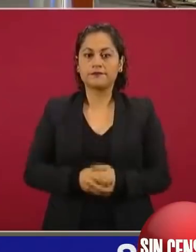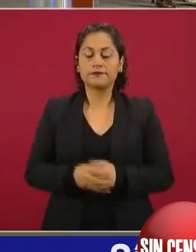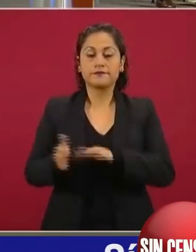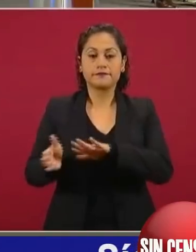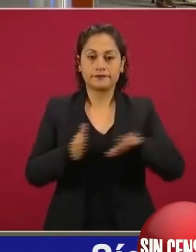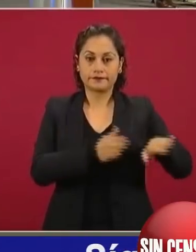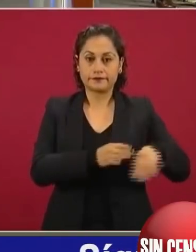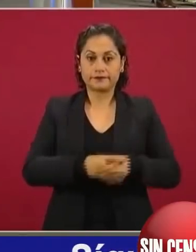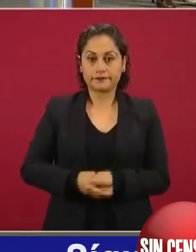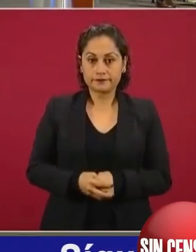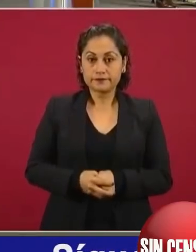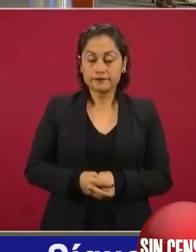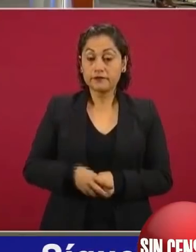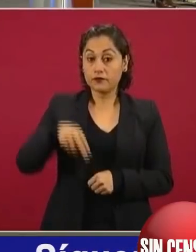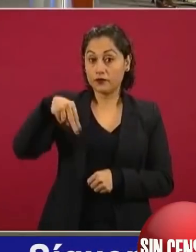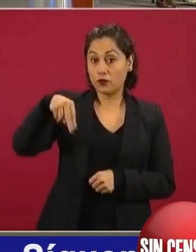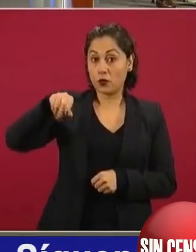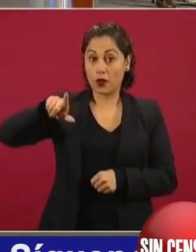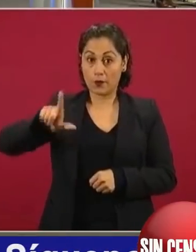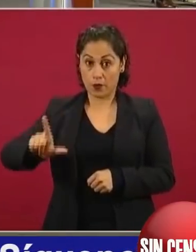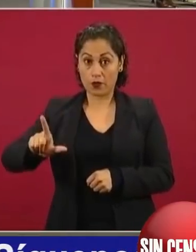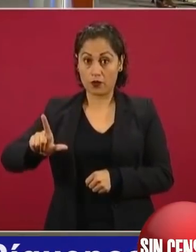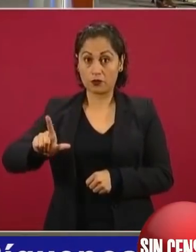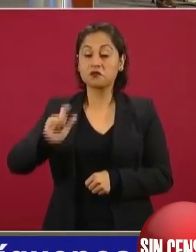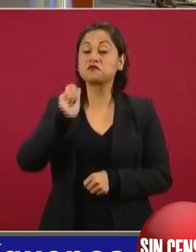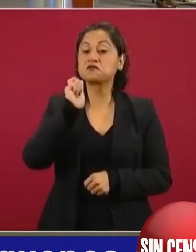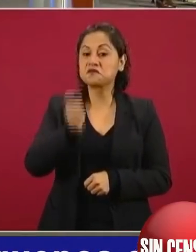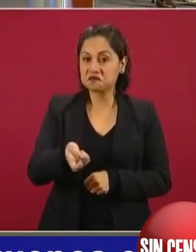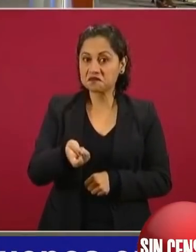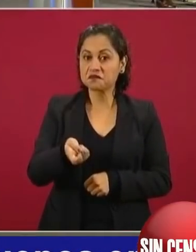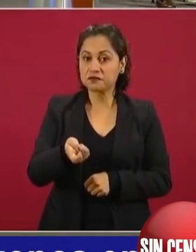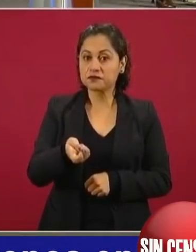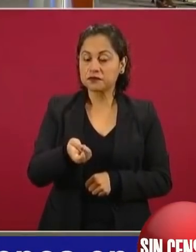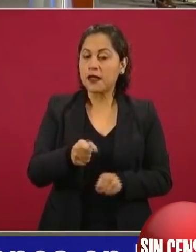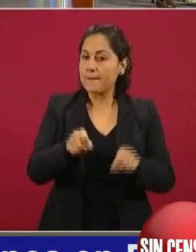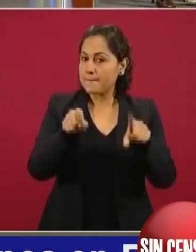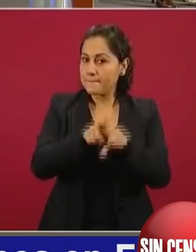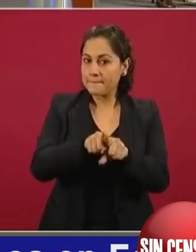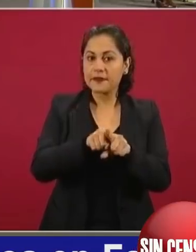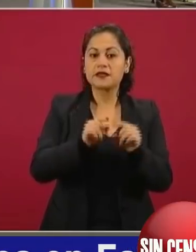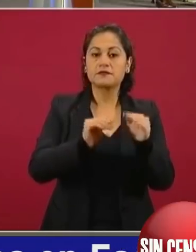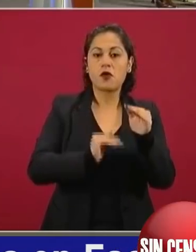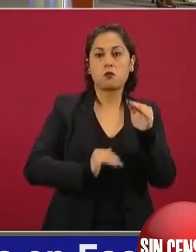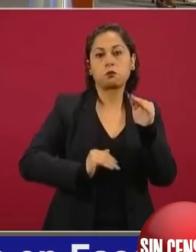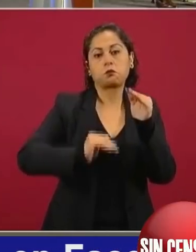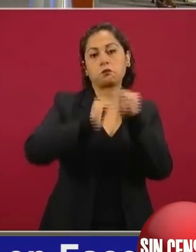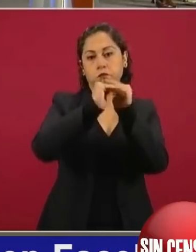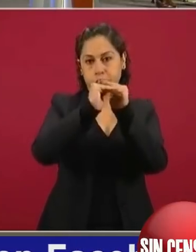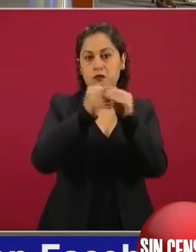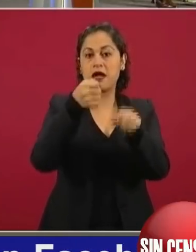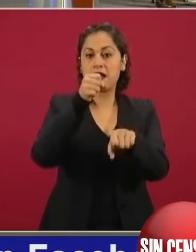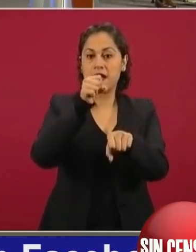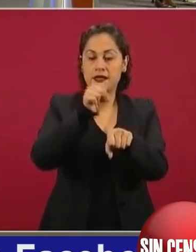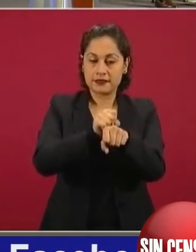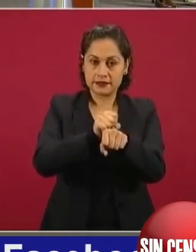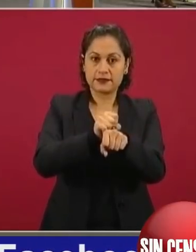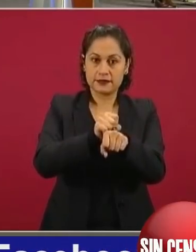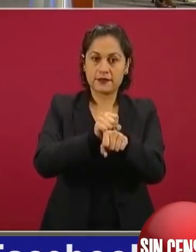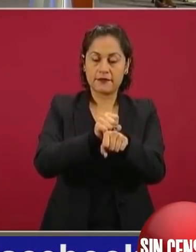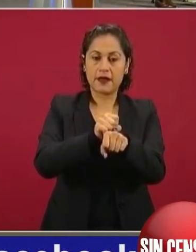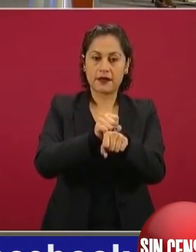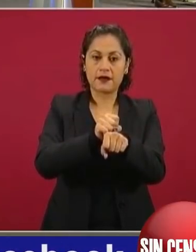siguiente. Nuevo León, reitero, este patrón de meseta alta que ocurre en las tres entidades con